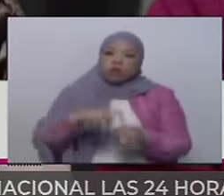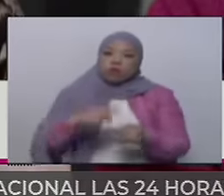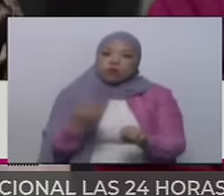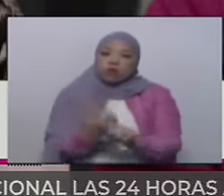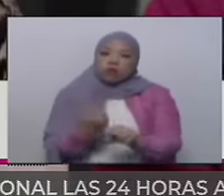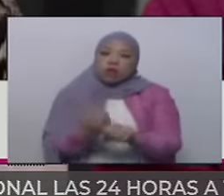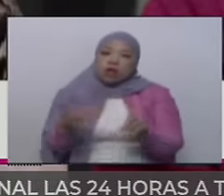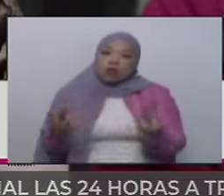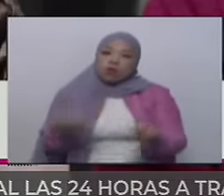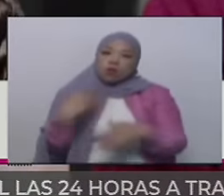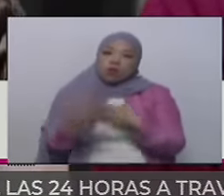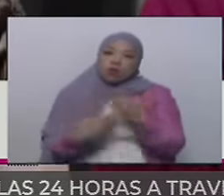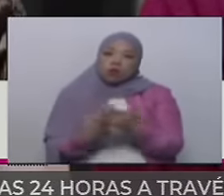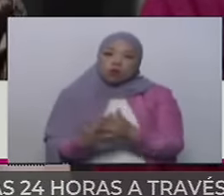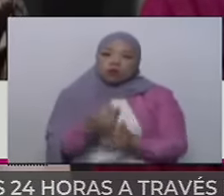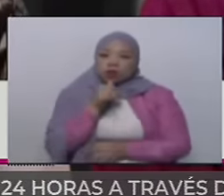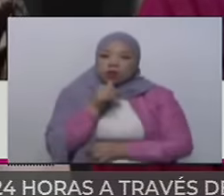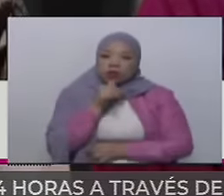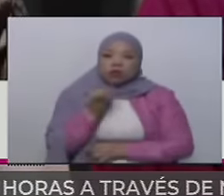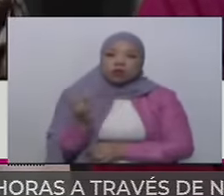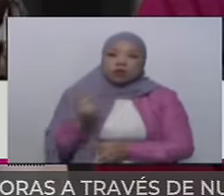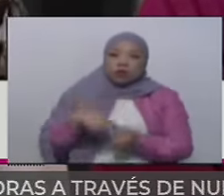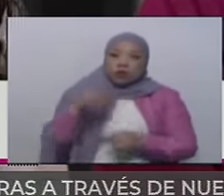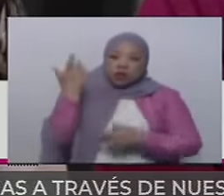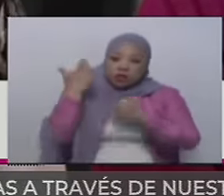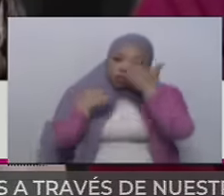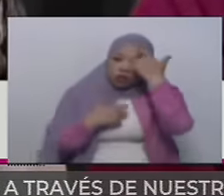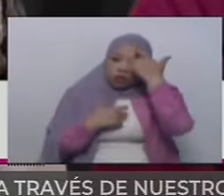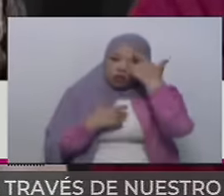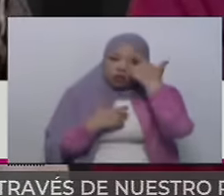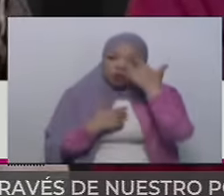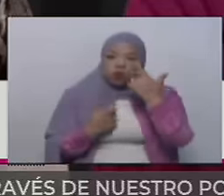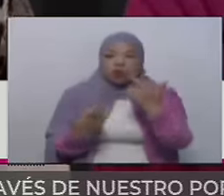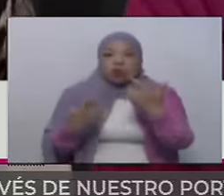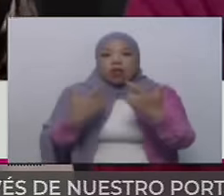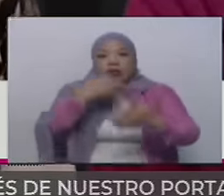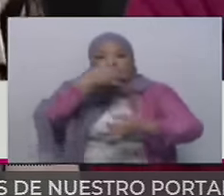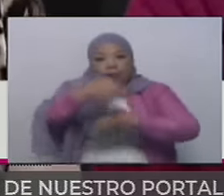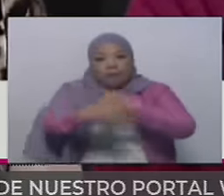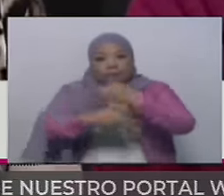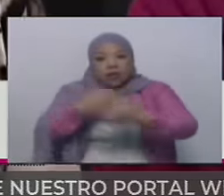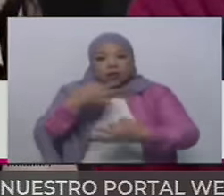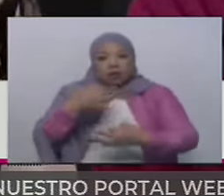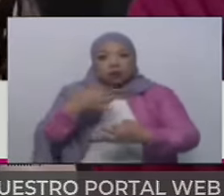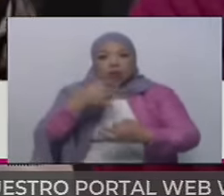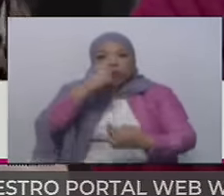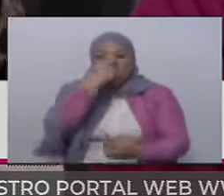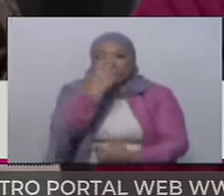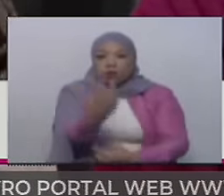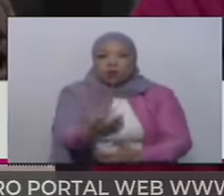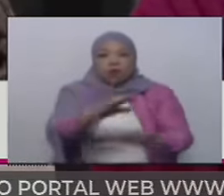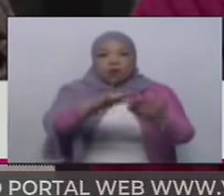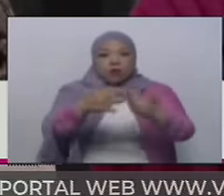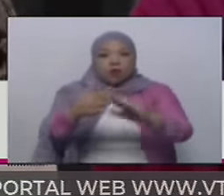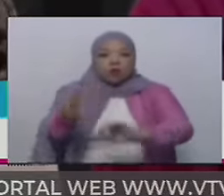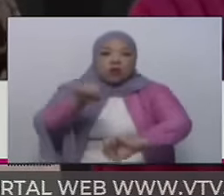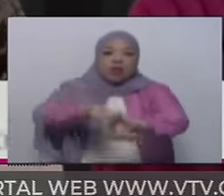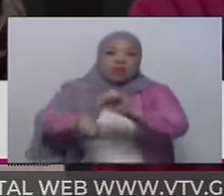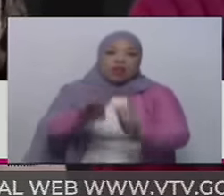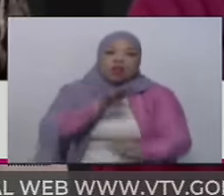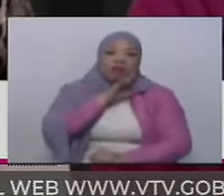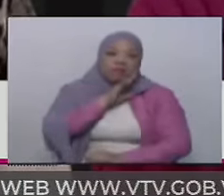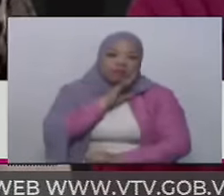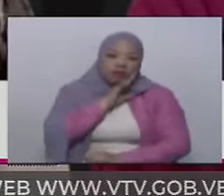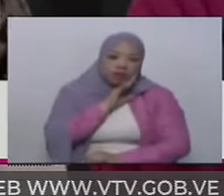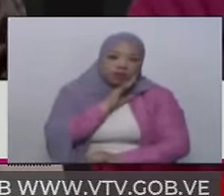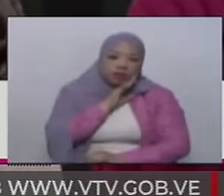nueva Constitución por nuestro comandante Chávez, nos dice a nosotros que debemos ir hacia la prevención